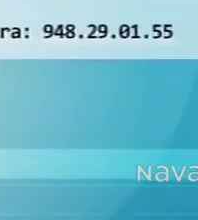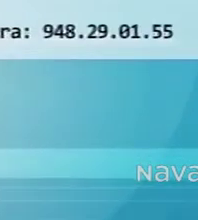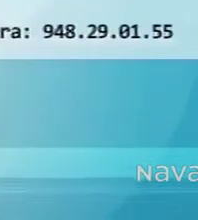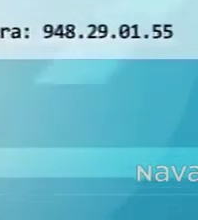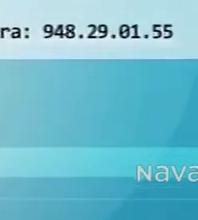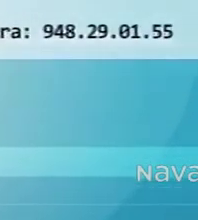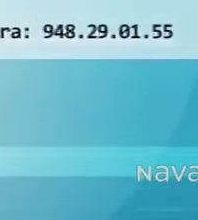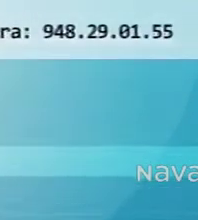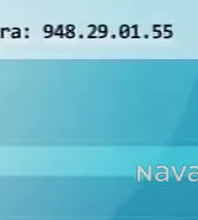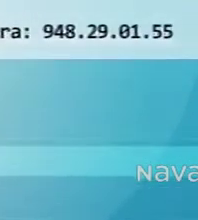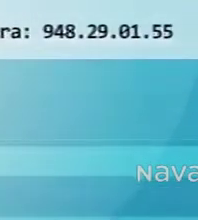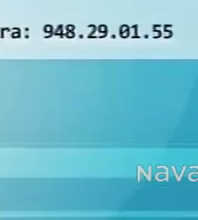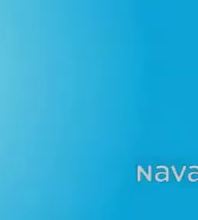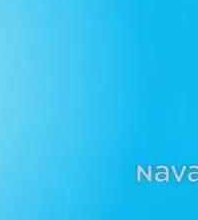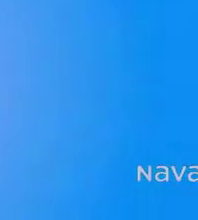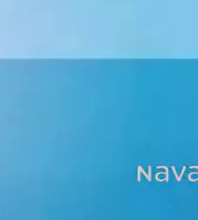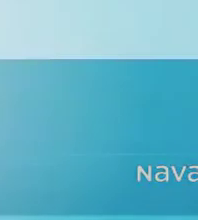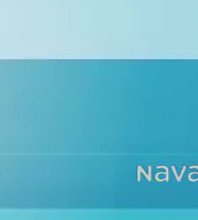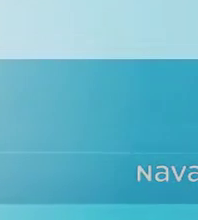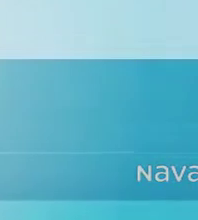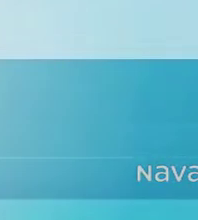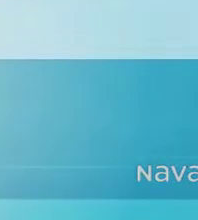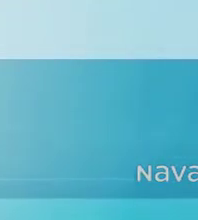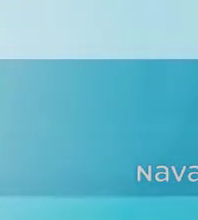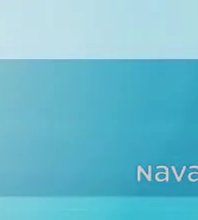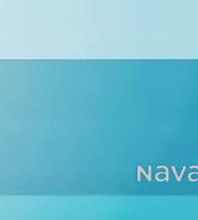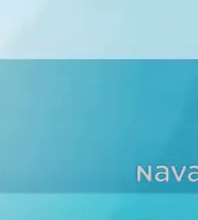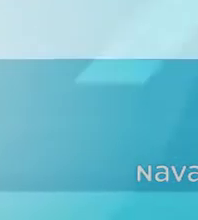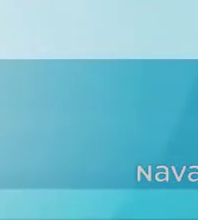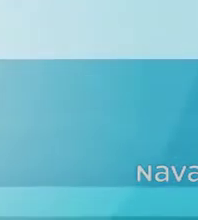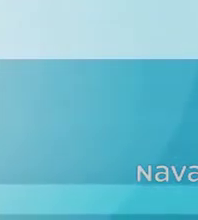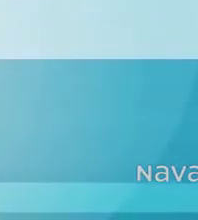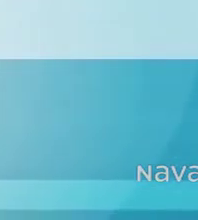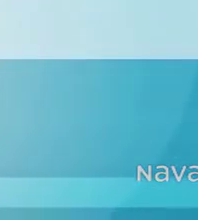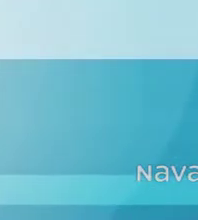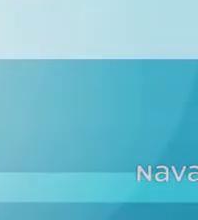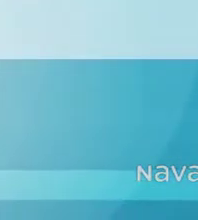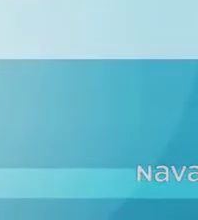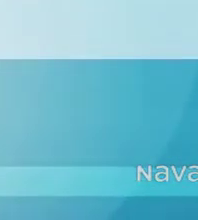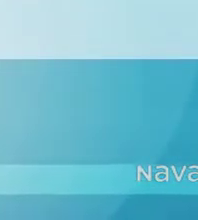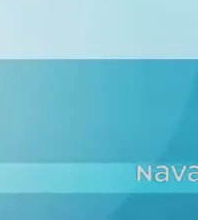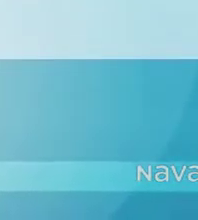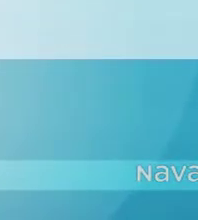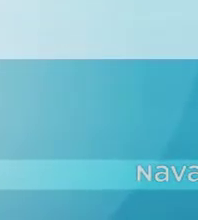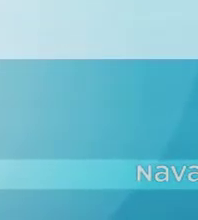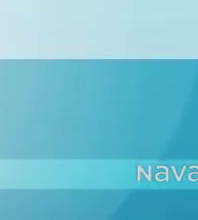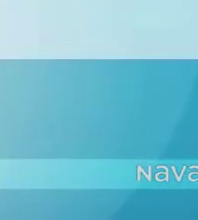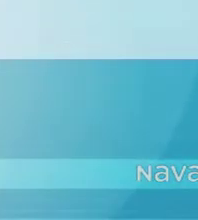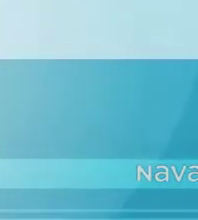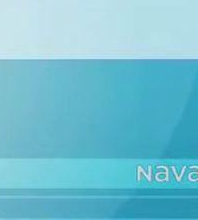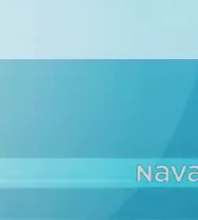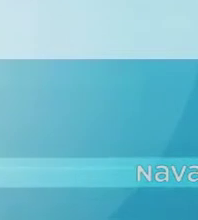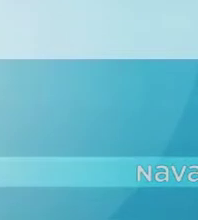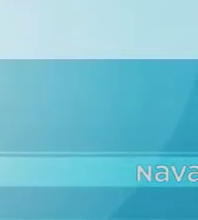afectar a los diferentes negocios. La Asociación Navarra de Empresas Laborales nos plantea el curso Equipos de Trabajo,